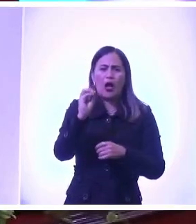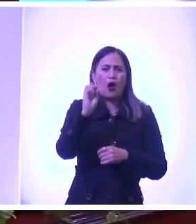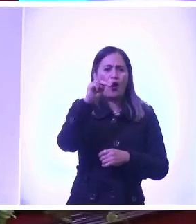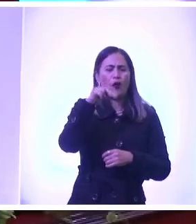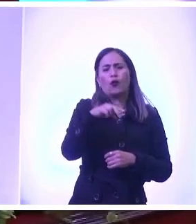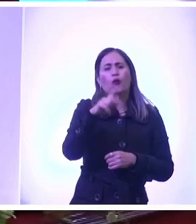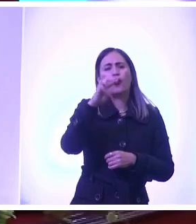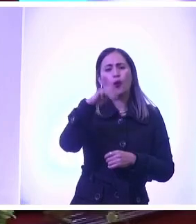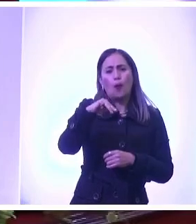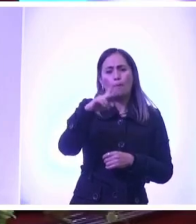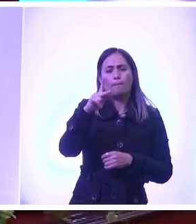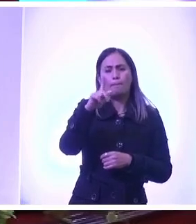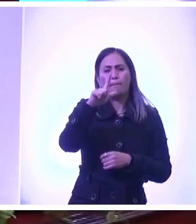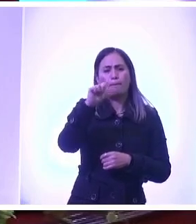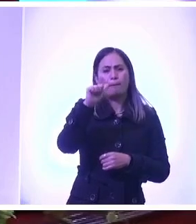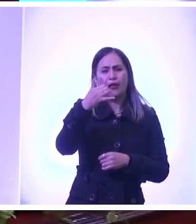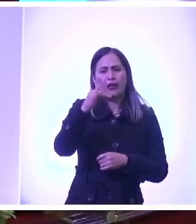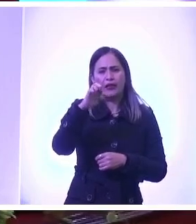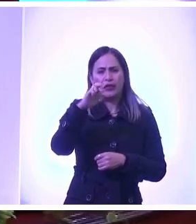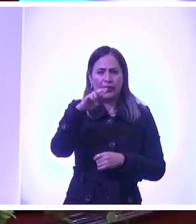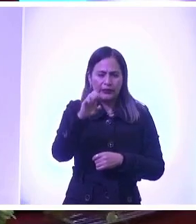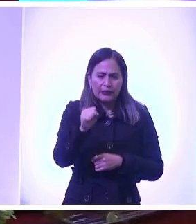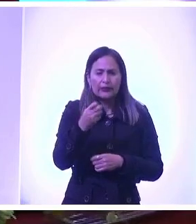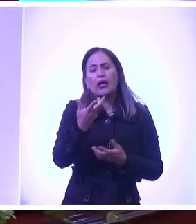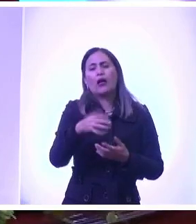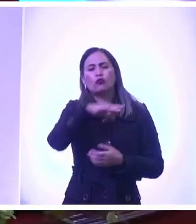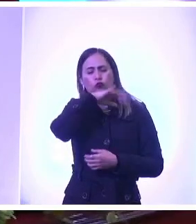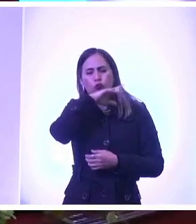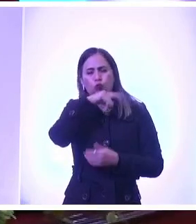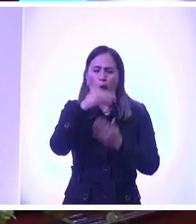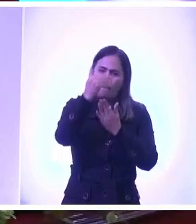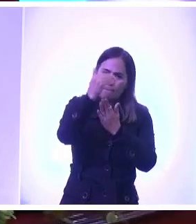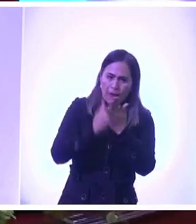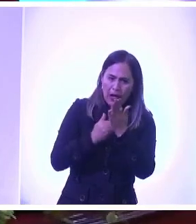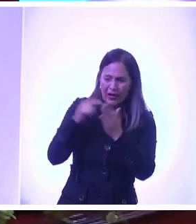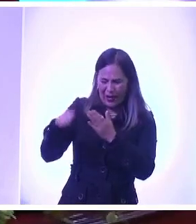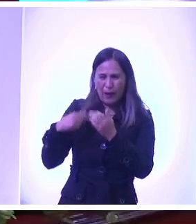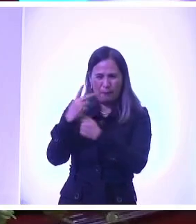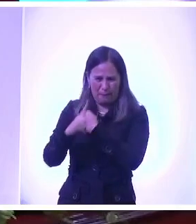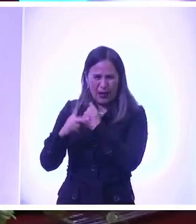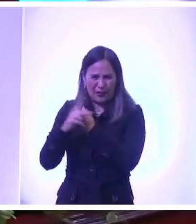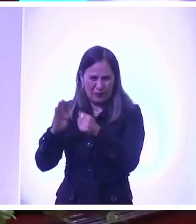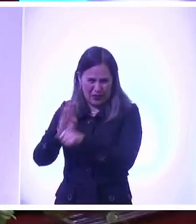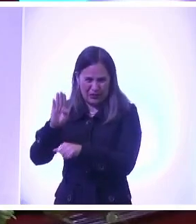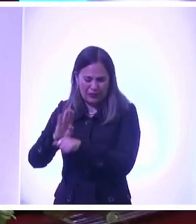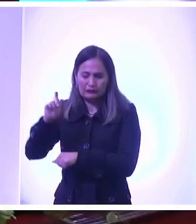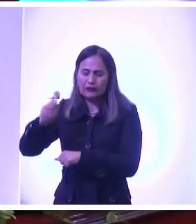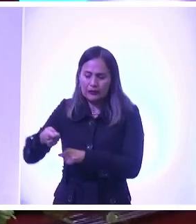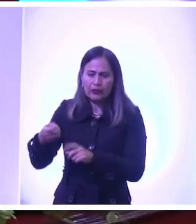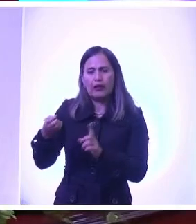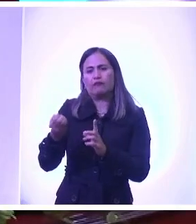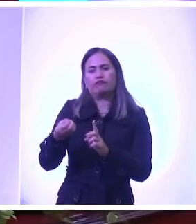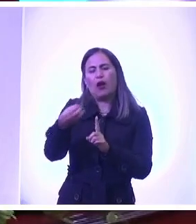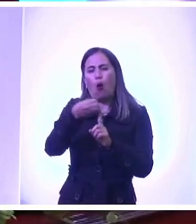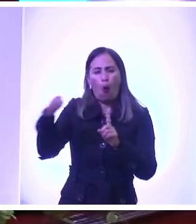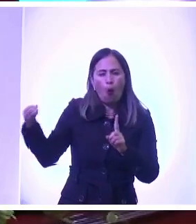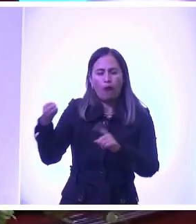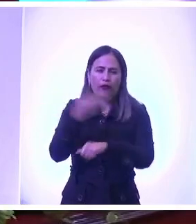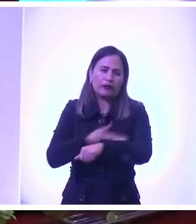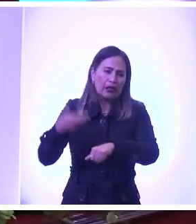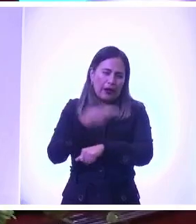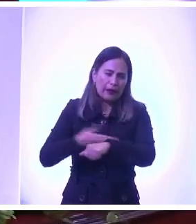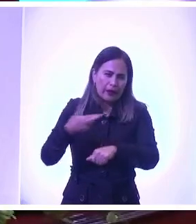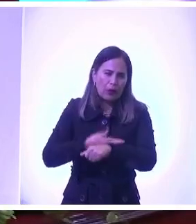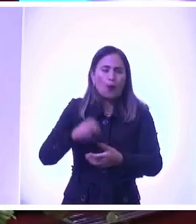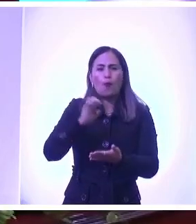redujo la corrupción hasta en un 20% en un primer periodo qué es esto tener todo en orden a ver yo tengo